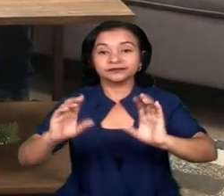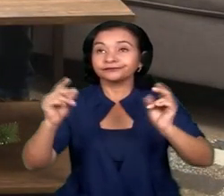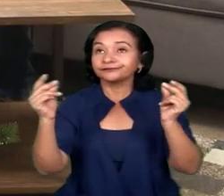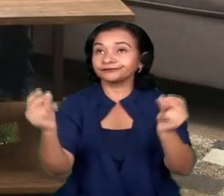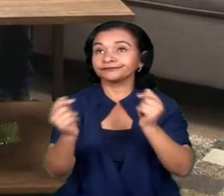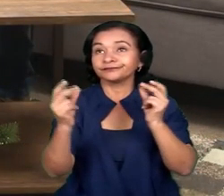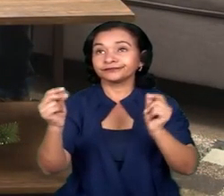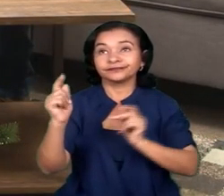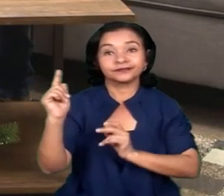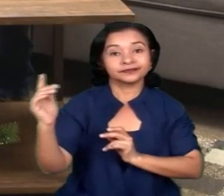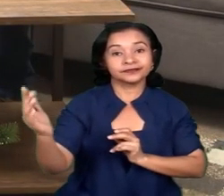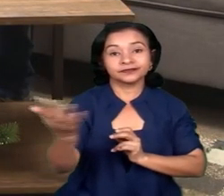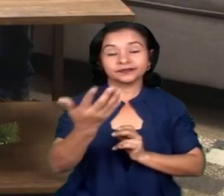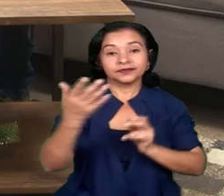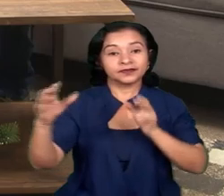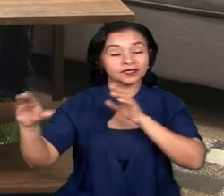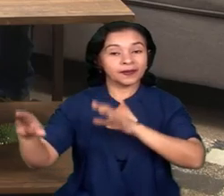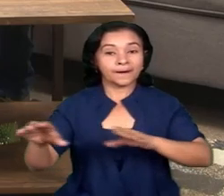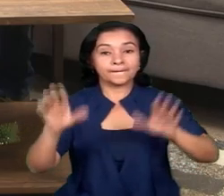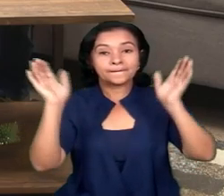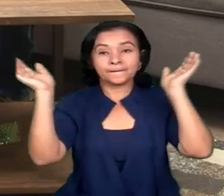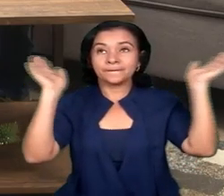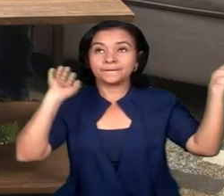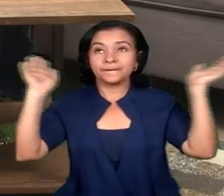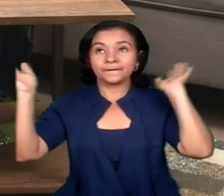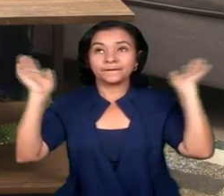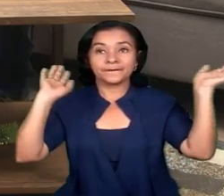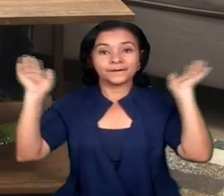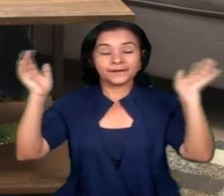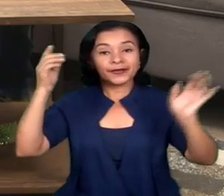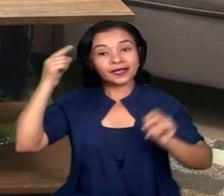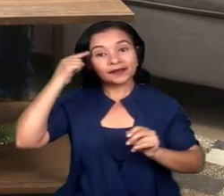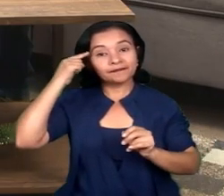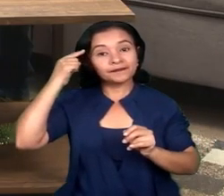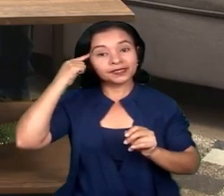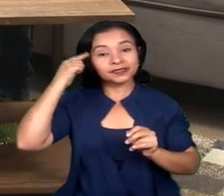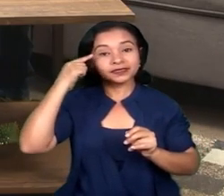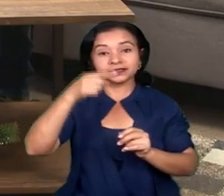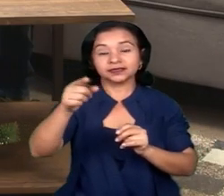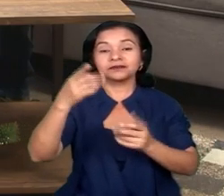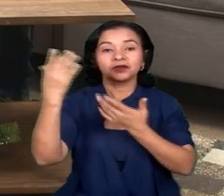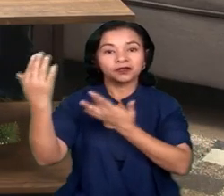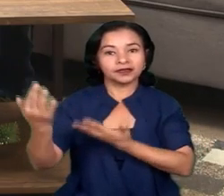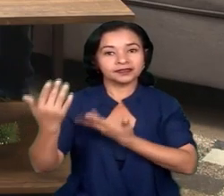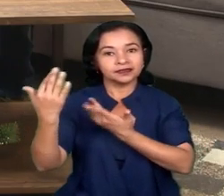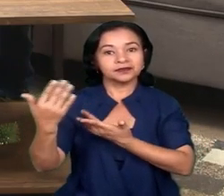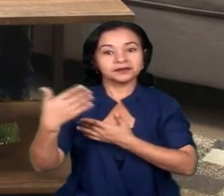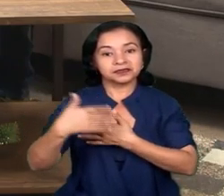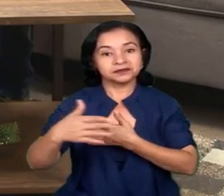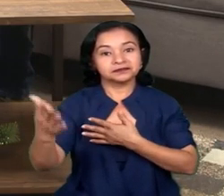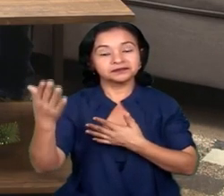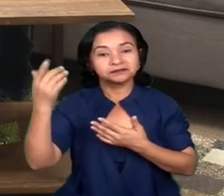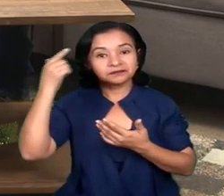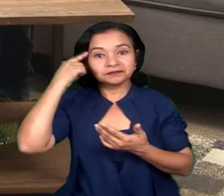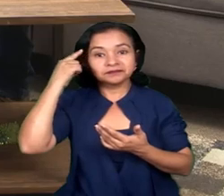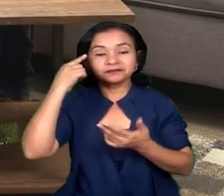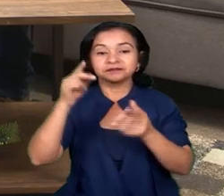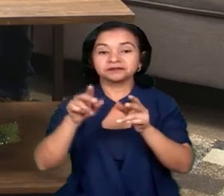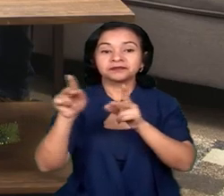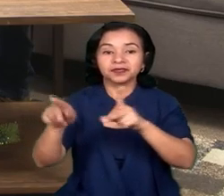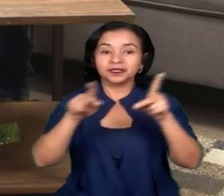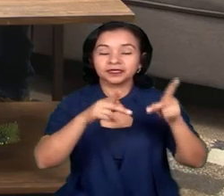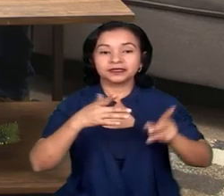activamente, y todo el mercado, porque casualmente nosotros creemos de que esto es lo que estábamos esperando. Nosotros creemos de que la